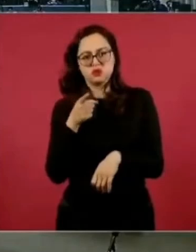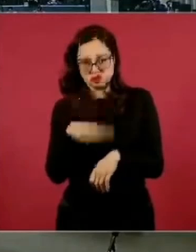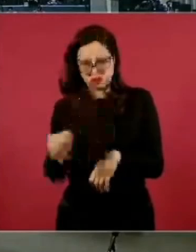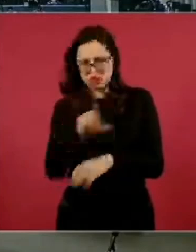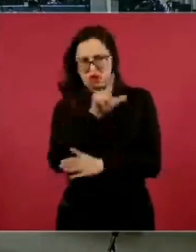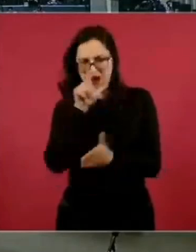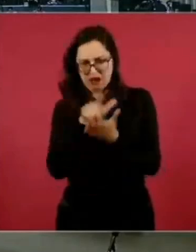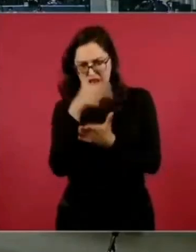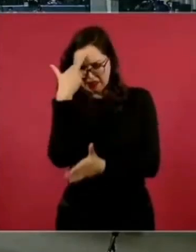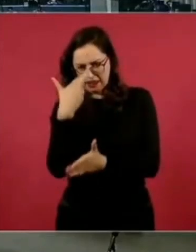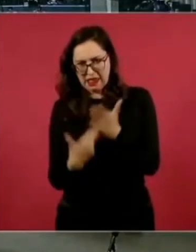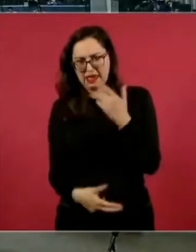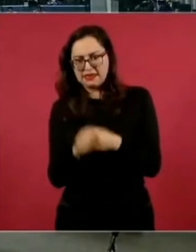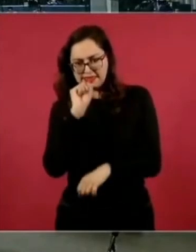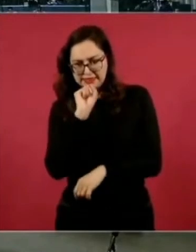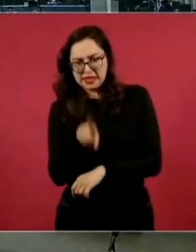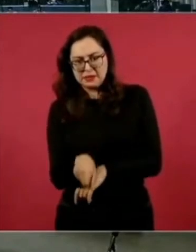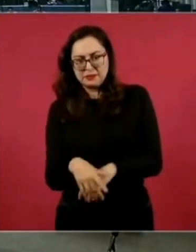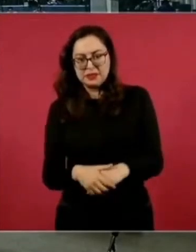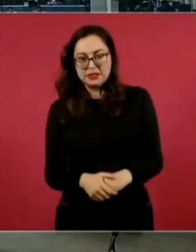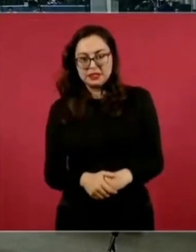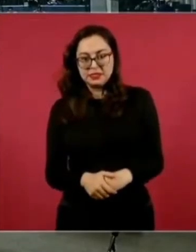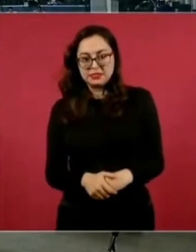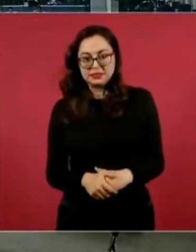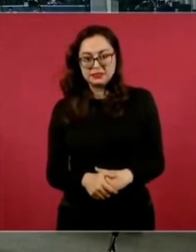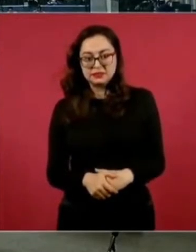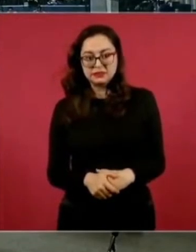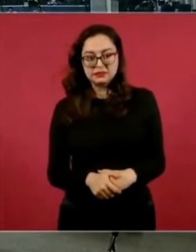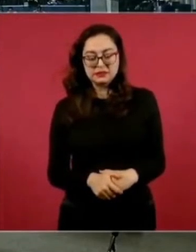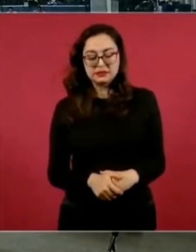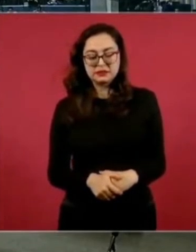Yo recuerdo que la revista Forbes,